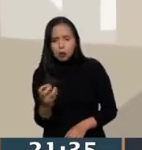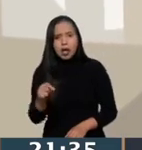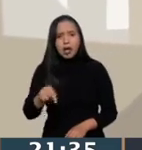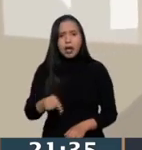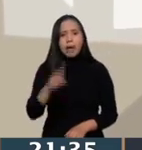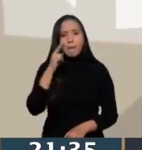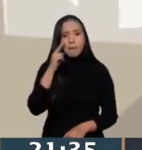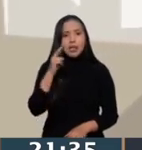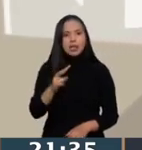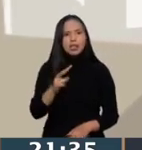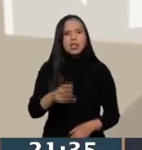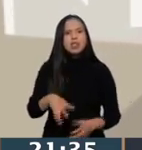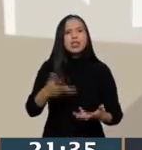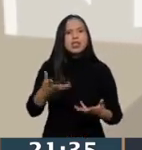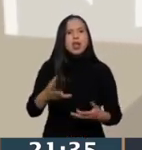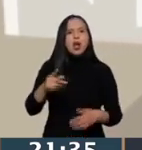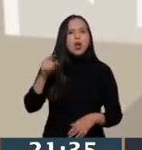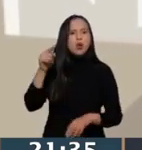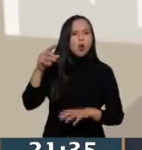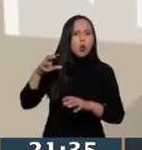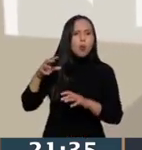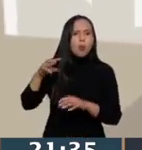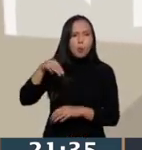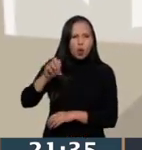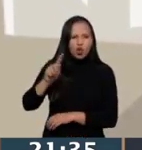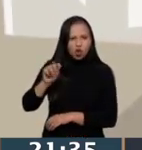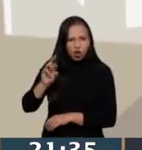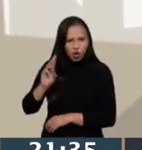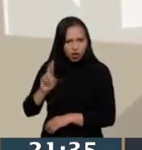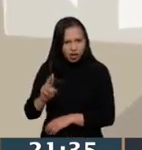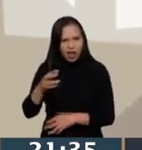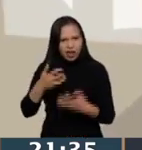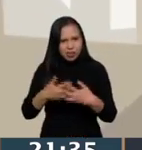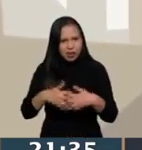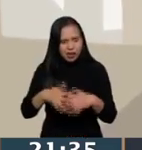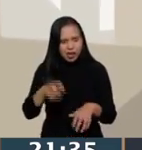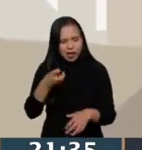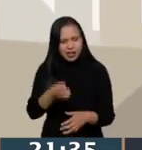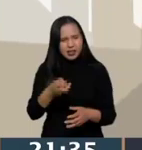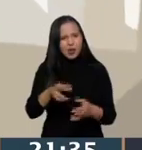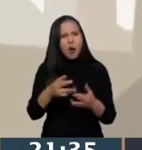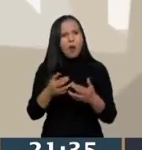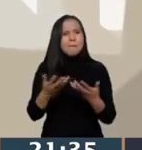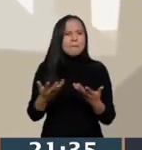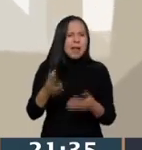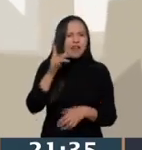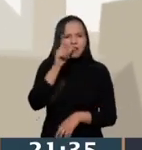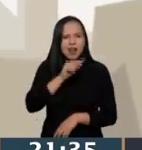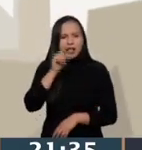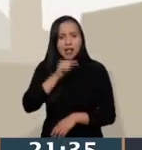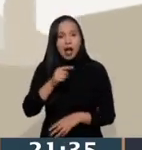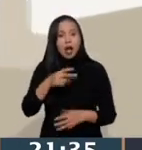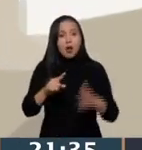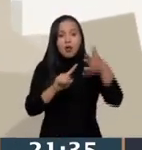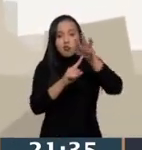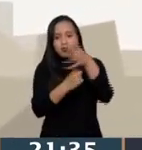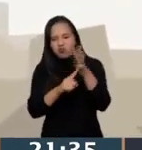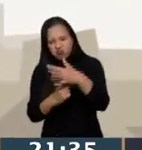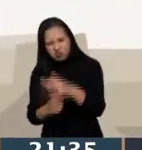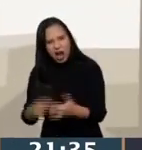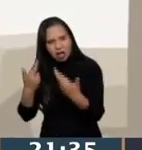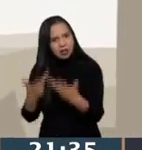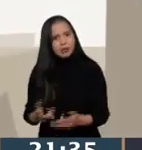rotor principal rozara con cables que no estaban señalados. No se cayó, no se desplomó, fue